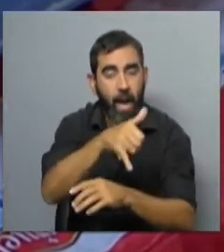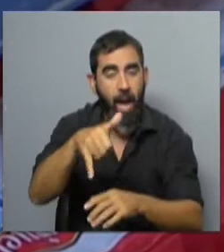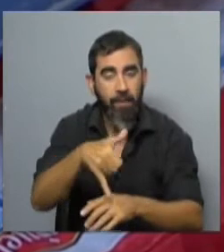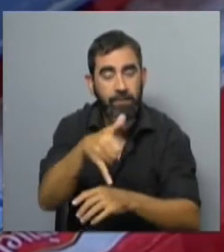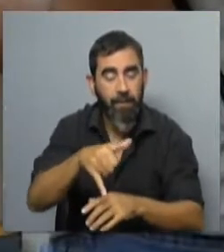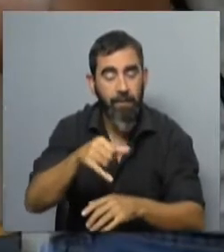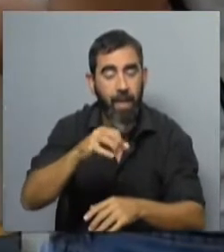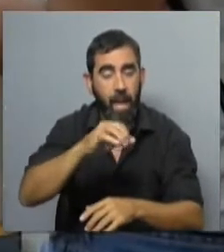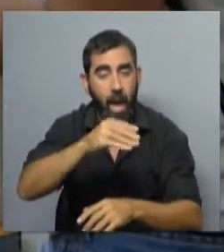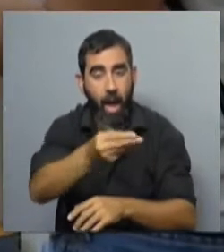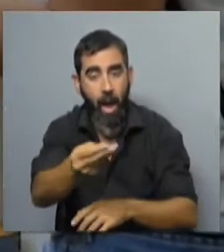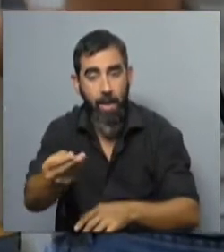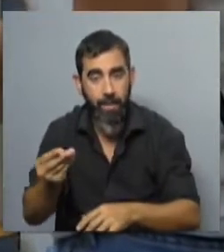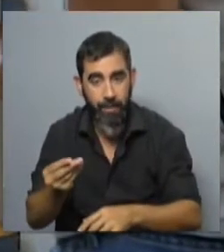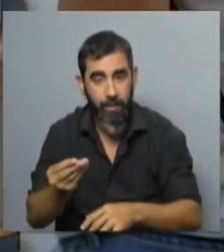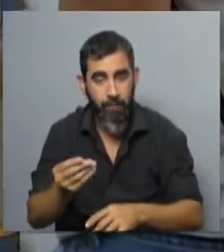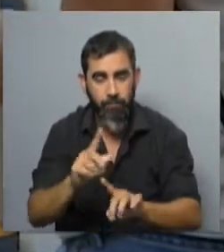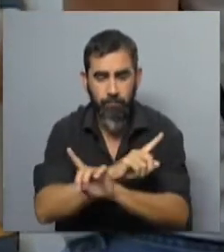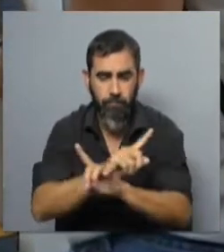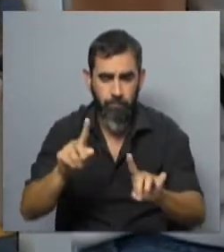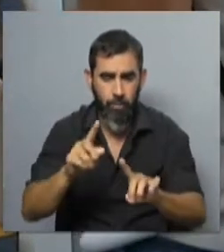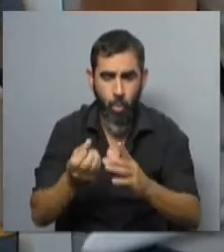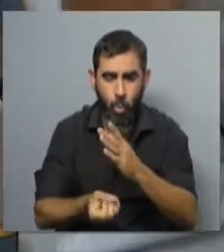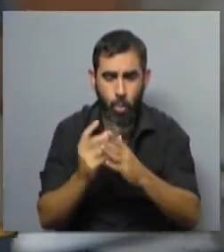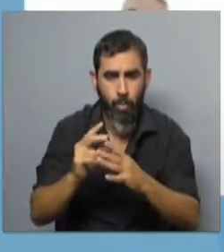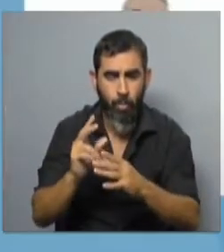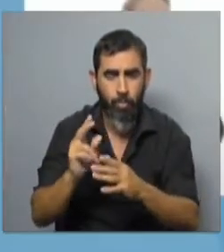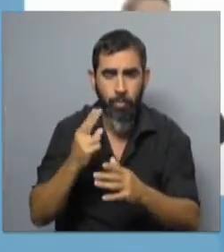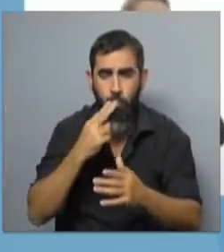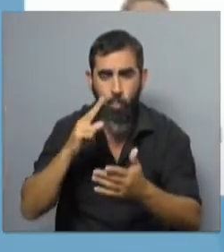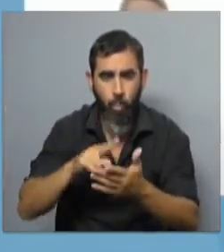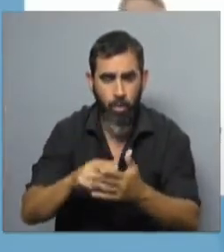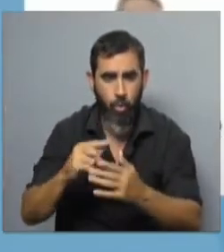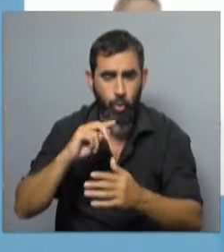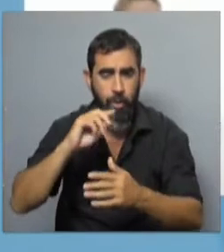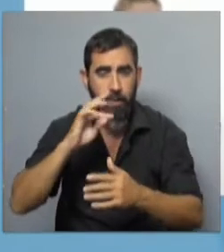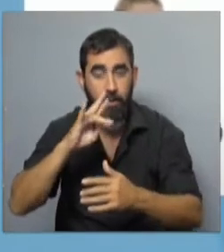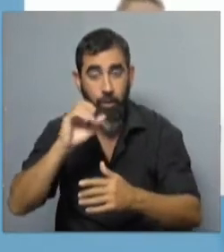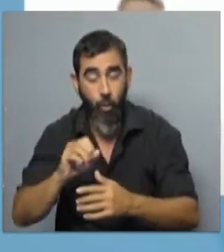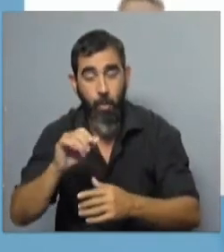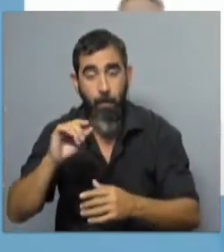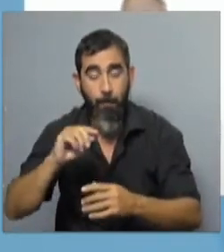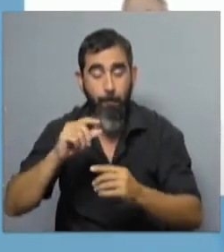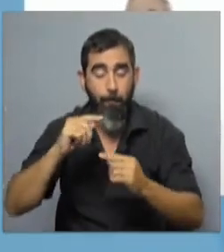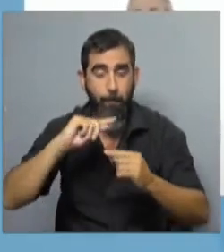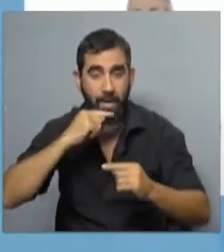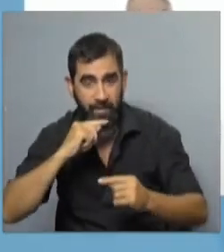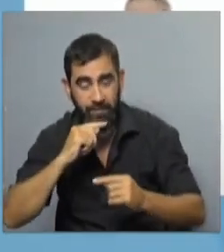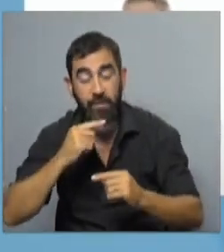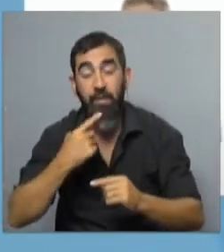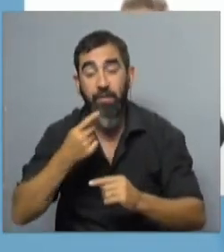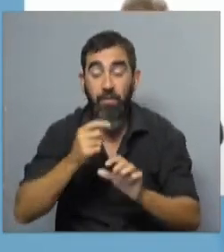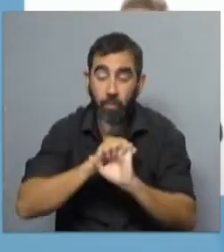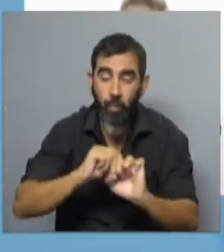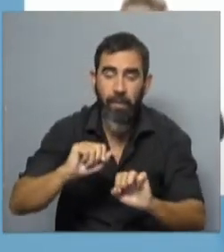harina de soja. Descartada oficialmente la implementación de nuevas retenciones al trigo y al maíz, una de las opciones que quedan bajo estudio es